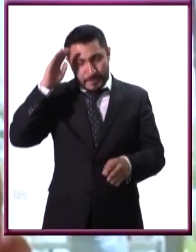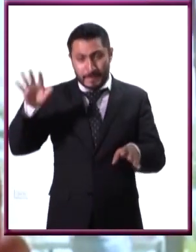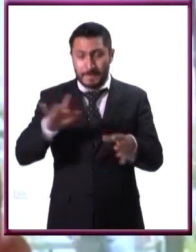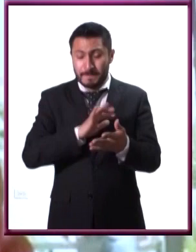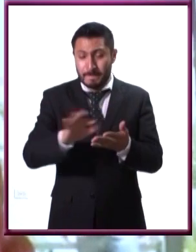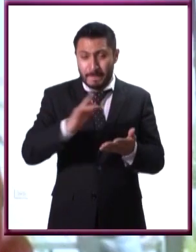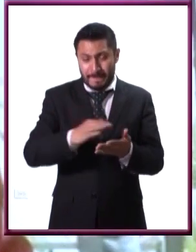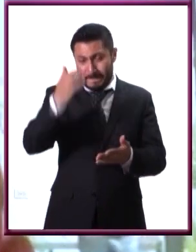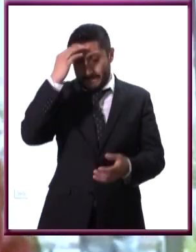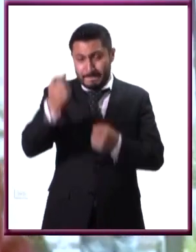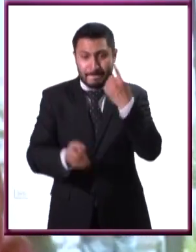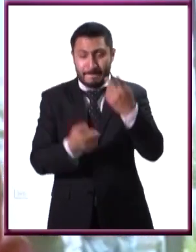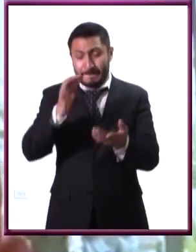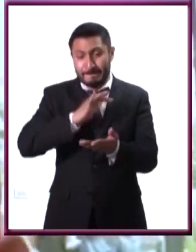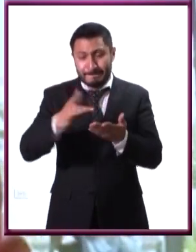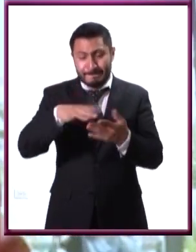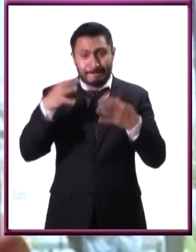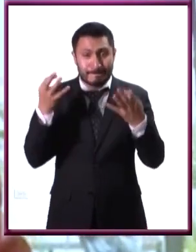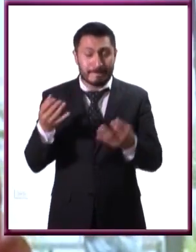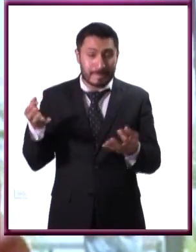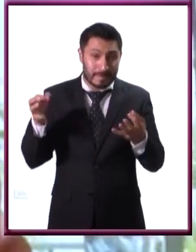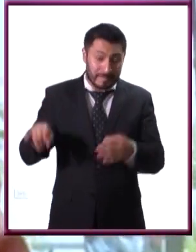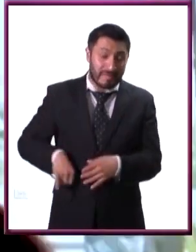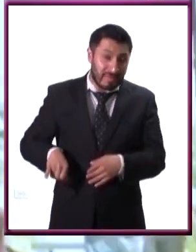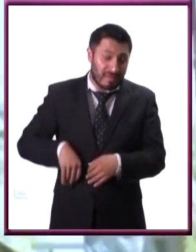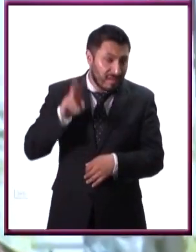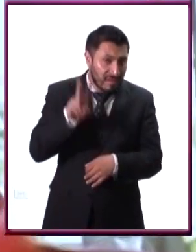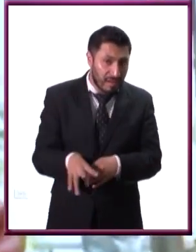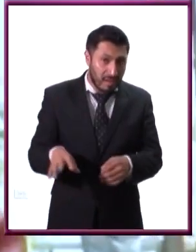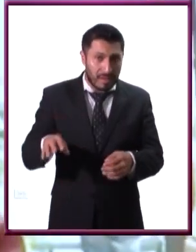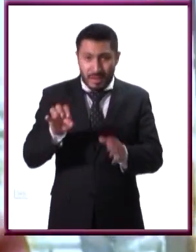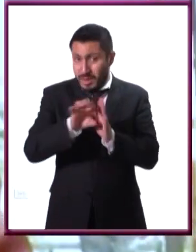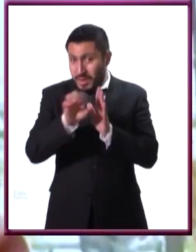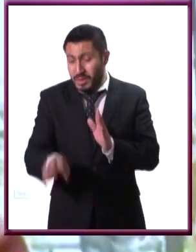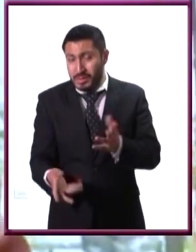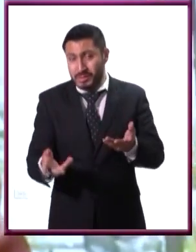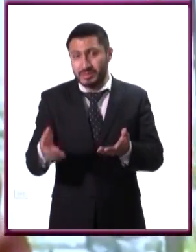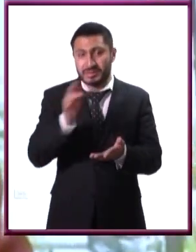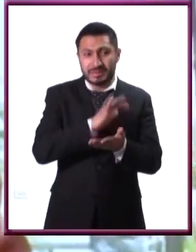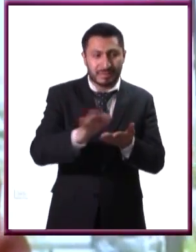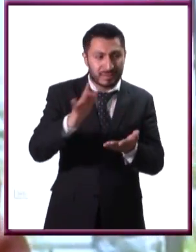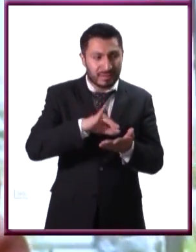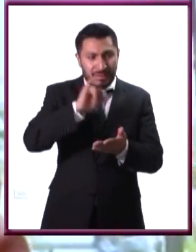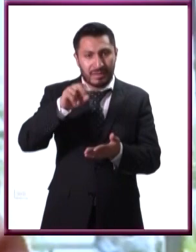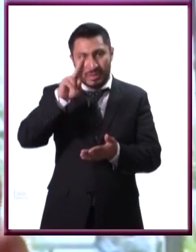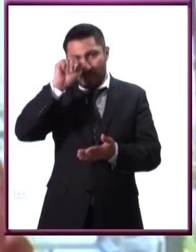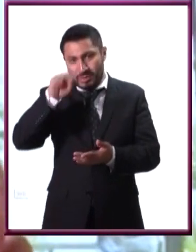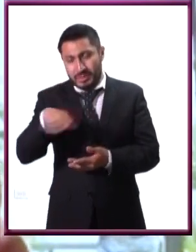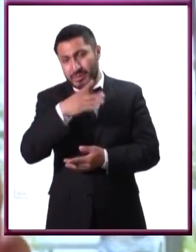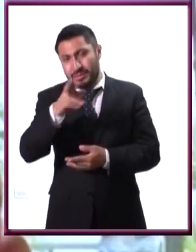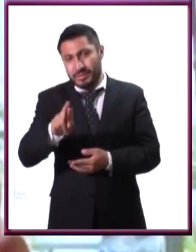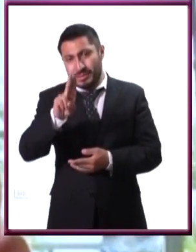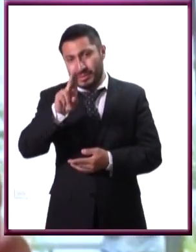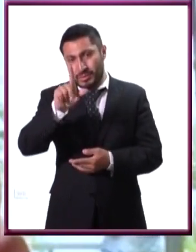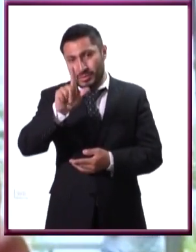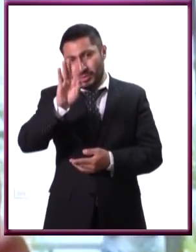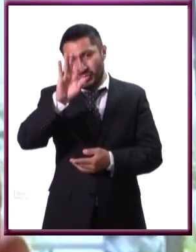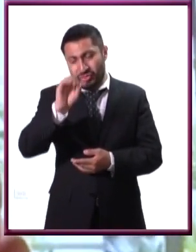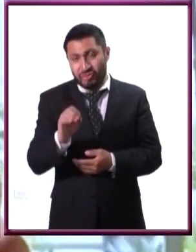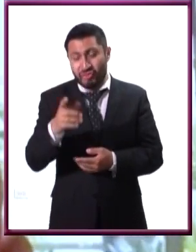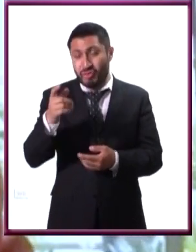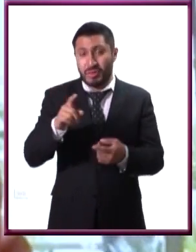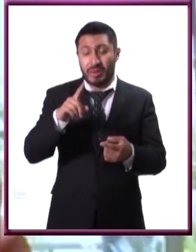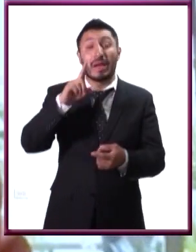conociendo lecturas de muy alto contenido, como, pues, por supuesto, la literatura de Juan Rulfo, cuando una